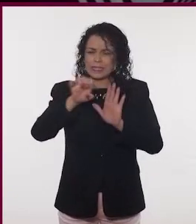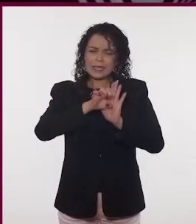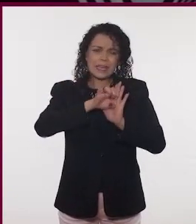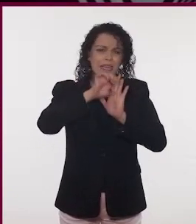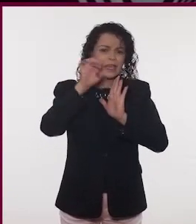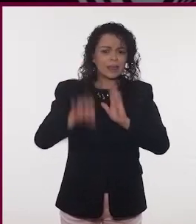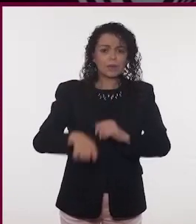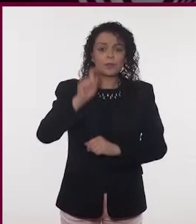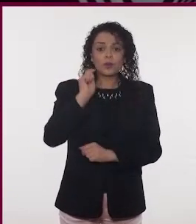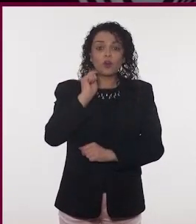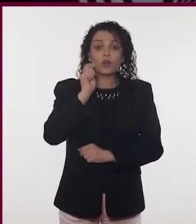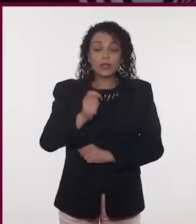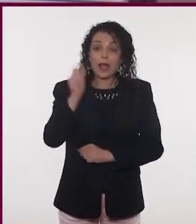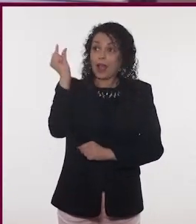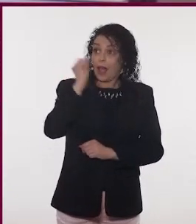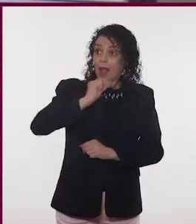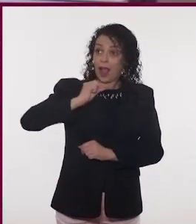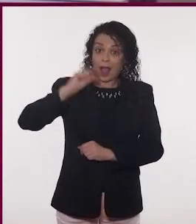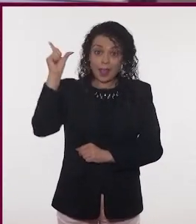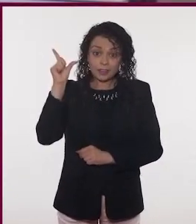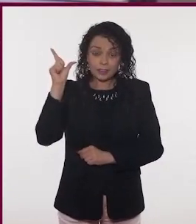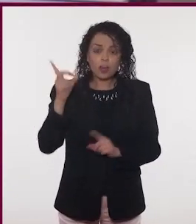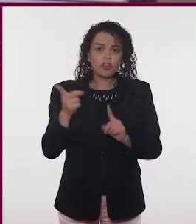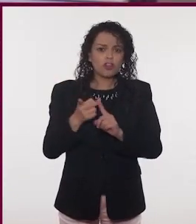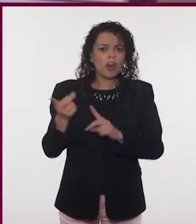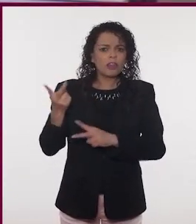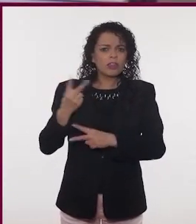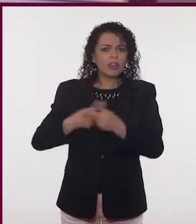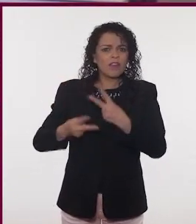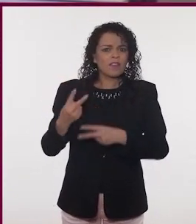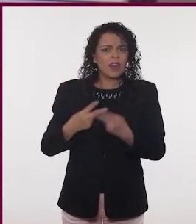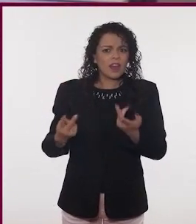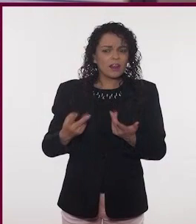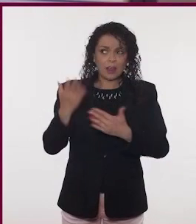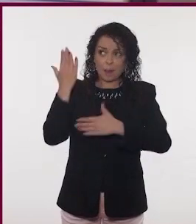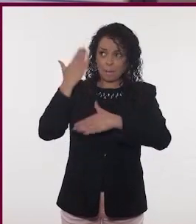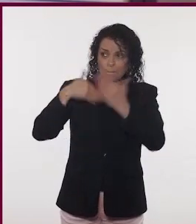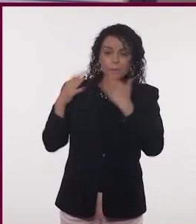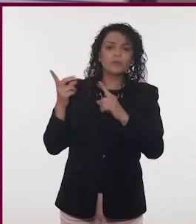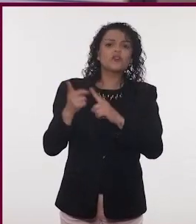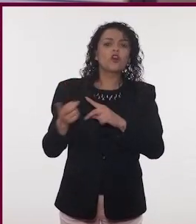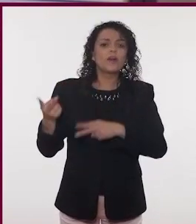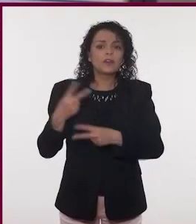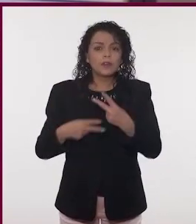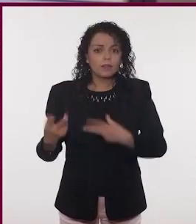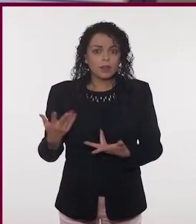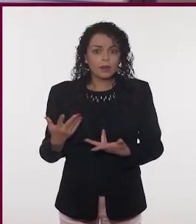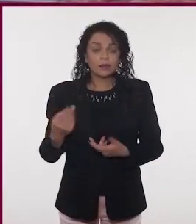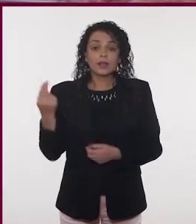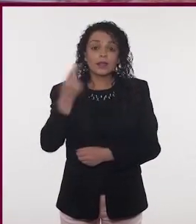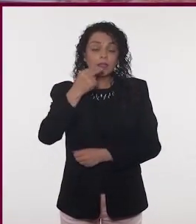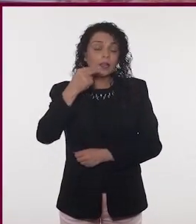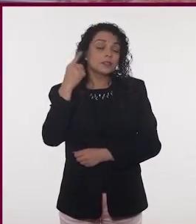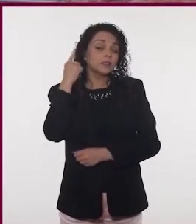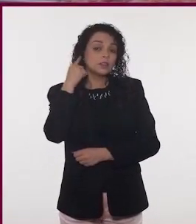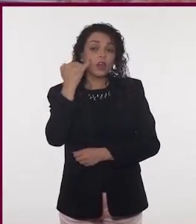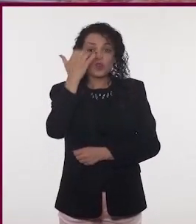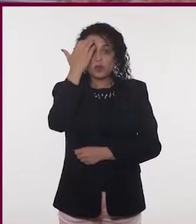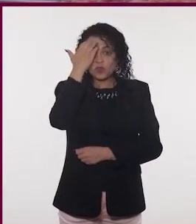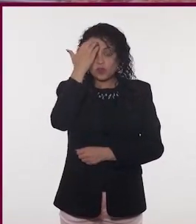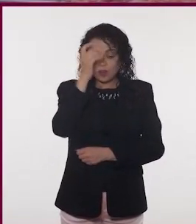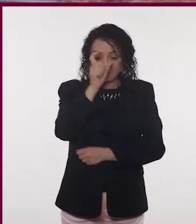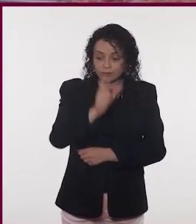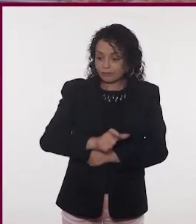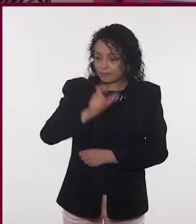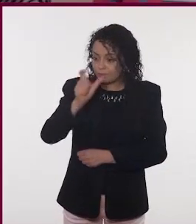la vocación y el éxito no provienen de la obstinación, sino de conocernos y escucharnos. Todos han sabido encontrar